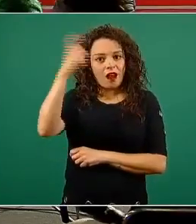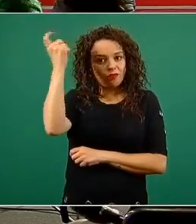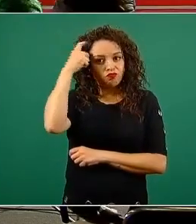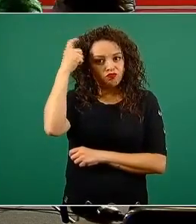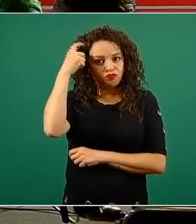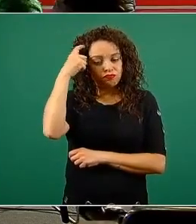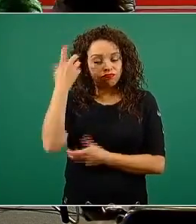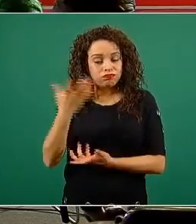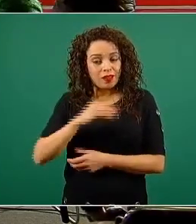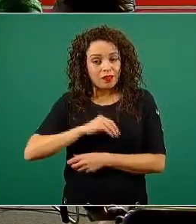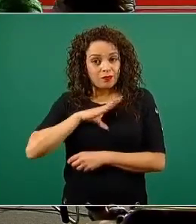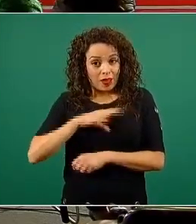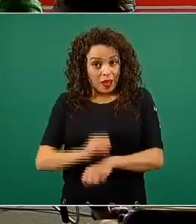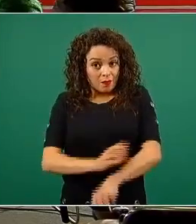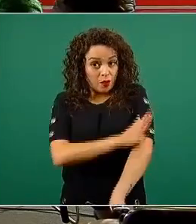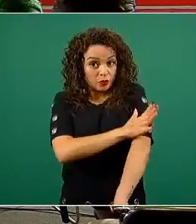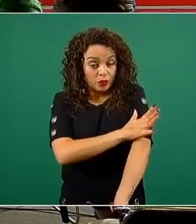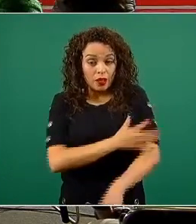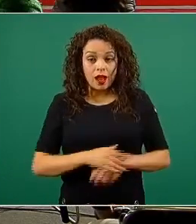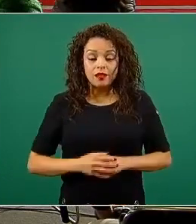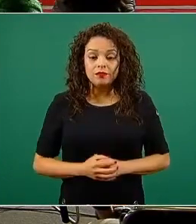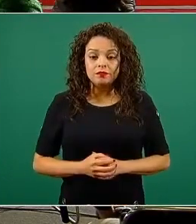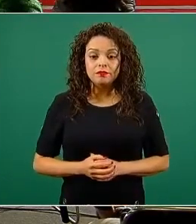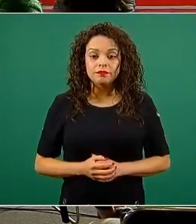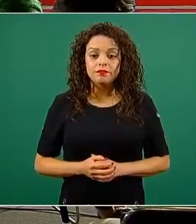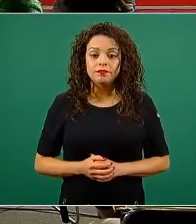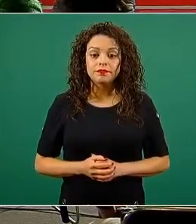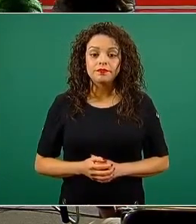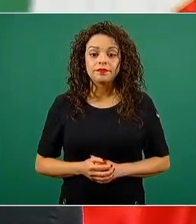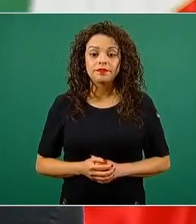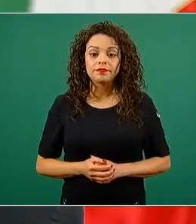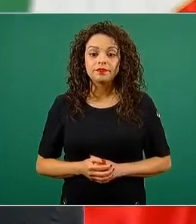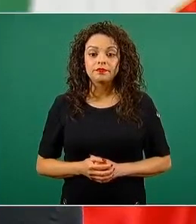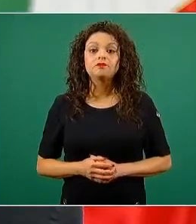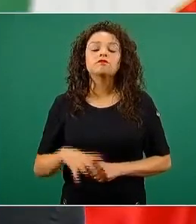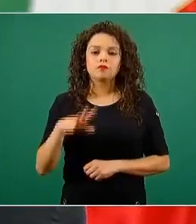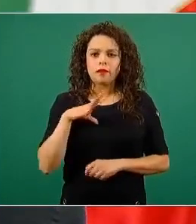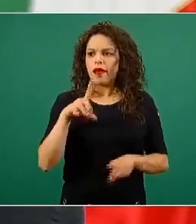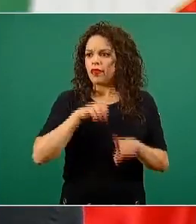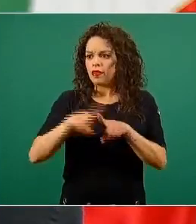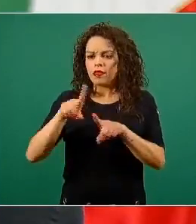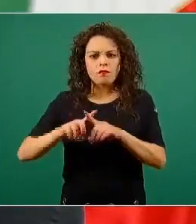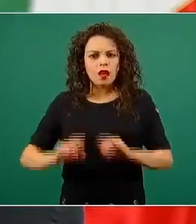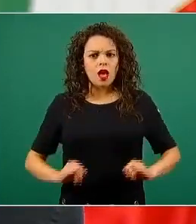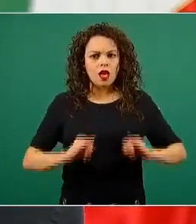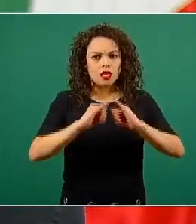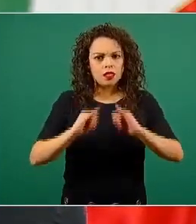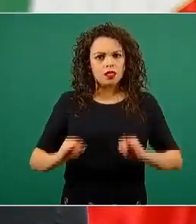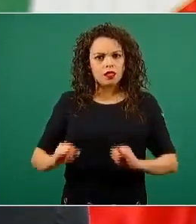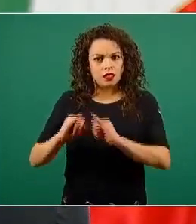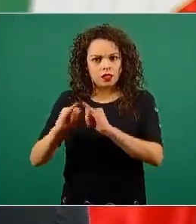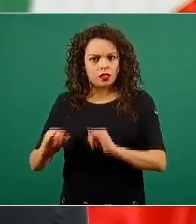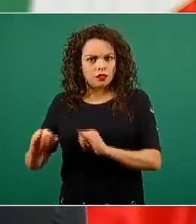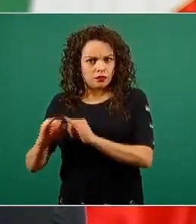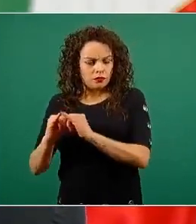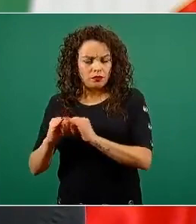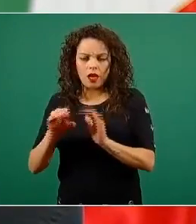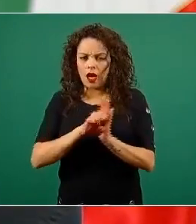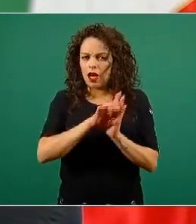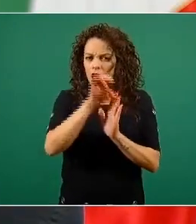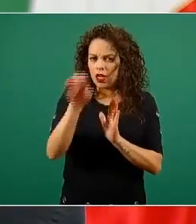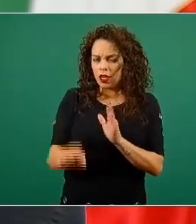del personal, afortunadamente se sumaron distintos actores desde las instituciones de nuestro sector, como el